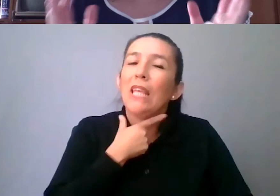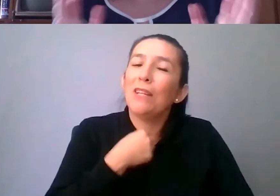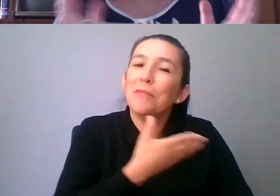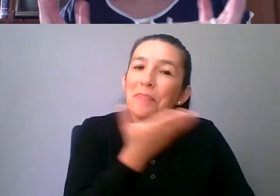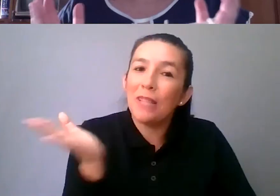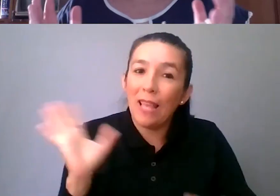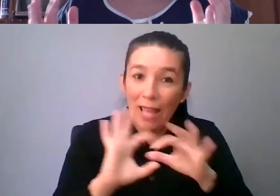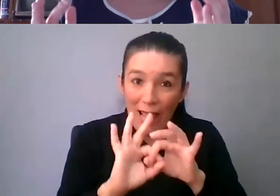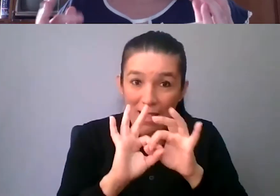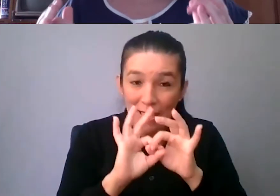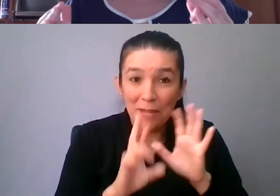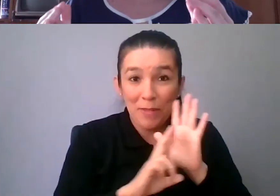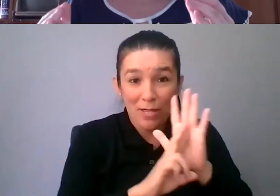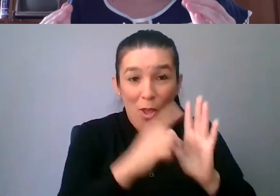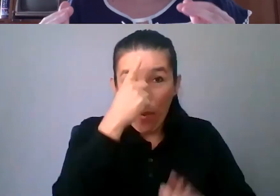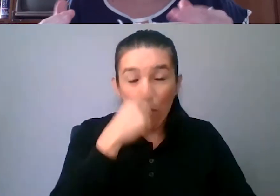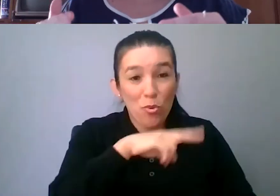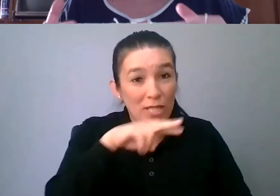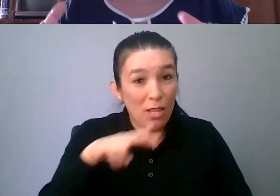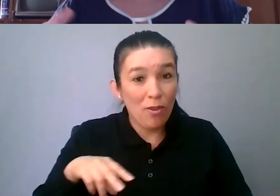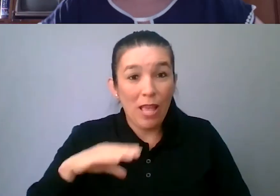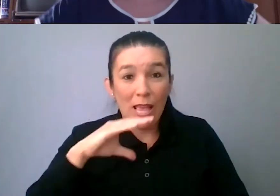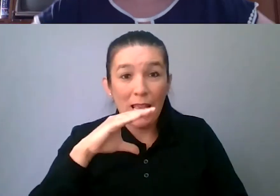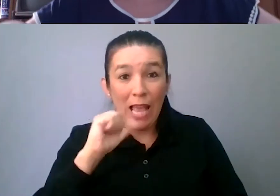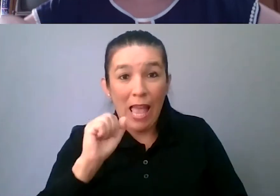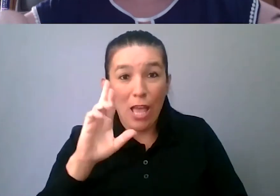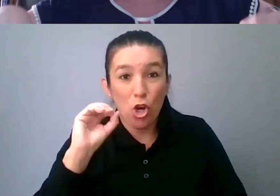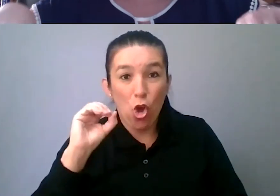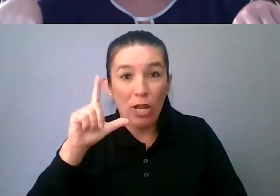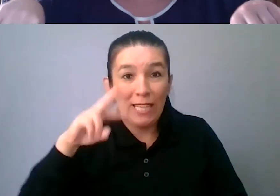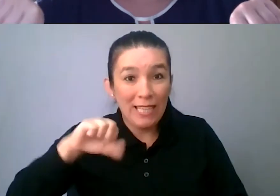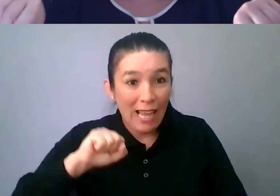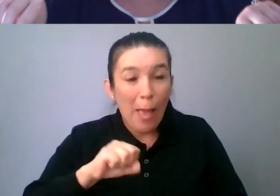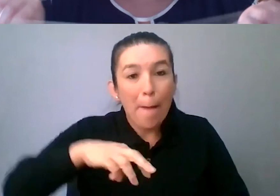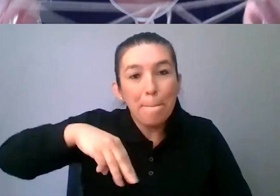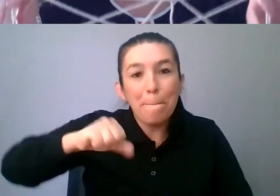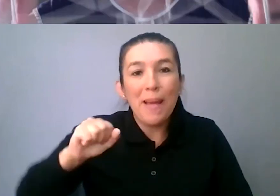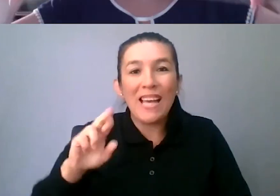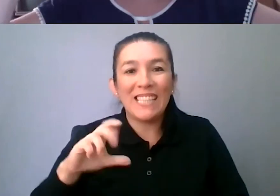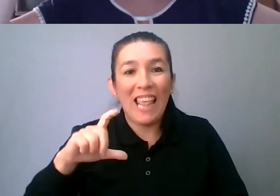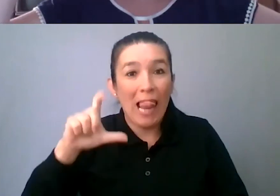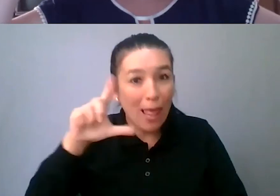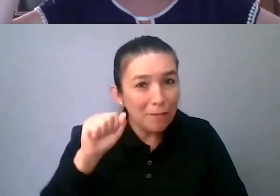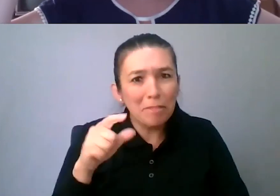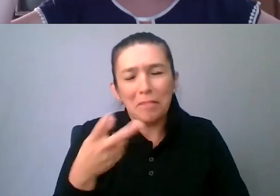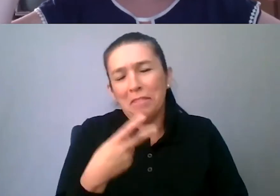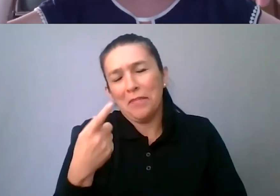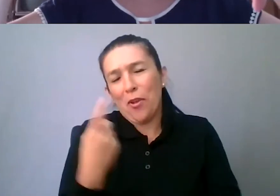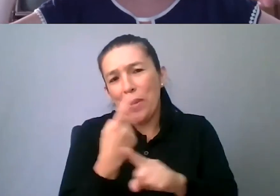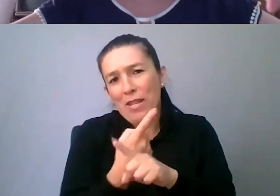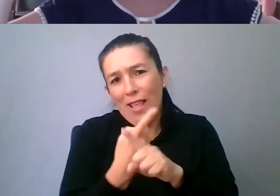gracias al nombre del museo, a Carolina Tapia, Marcela Garrido, por haber estado hoy día conversando con nosotros,